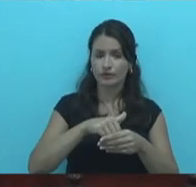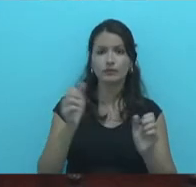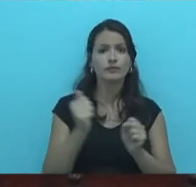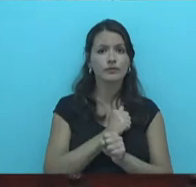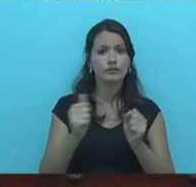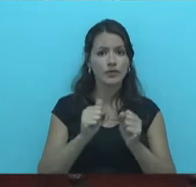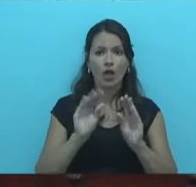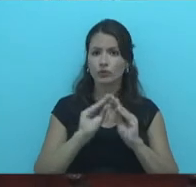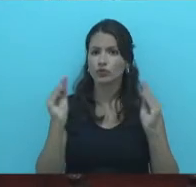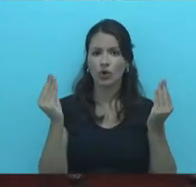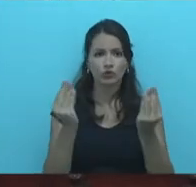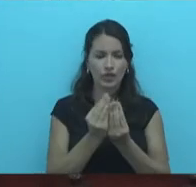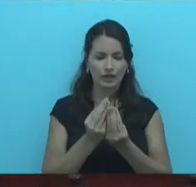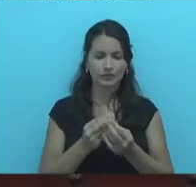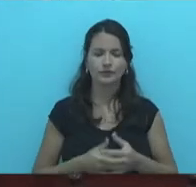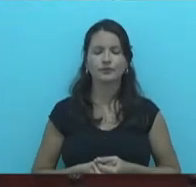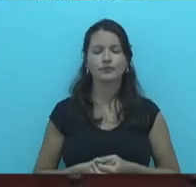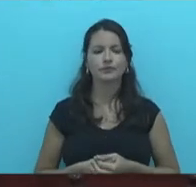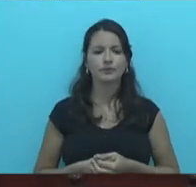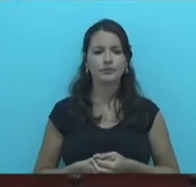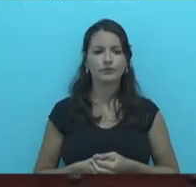Aprobado por unanimidad.